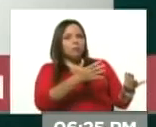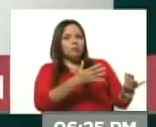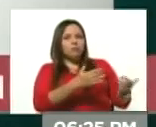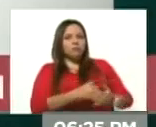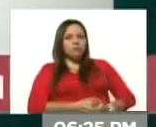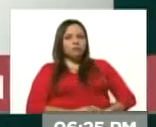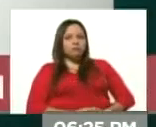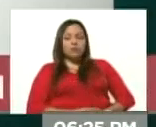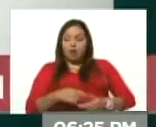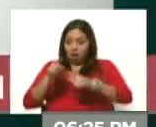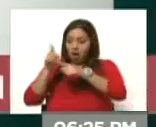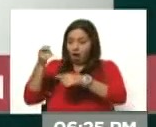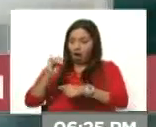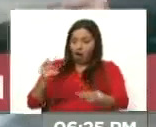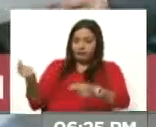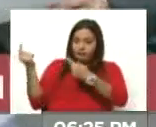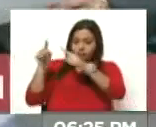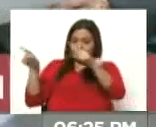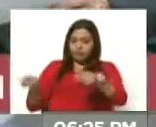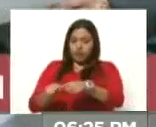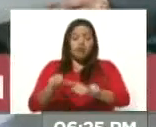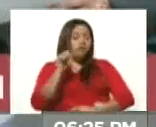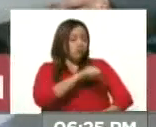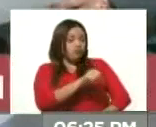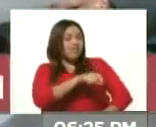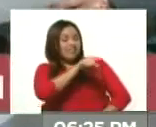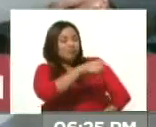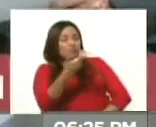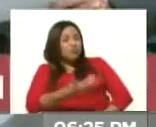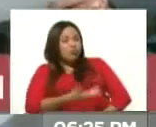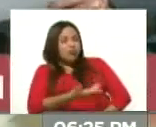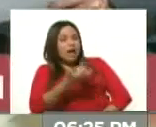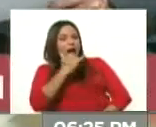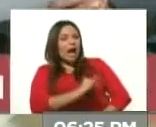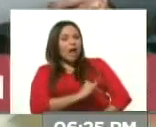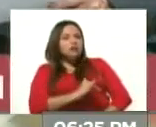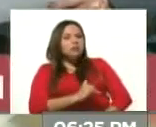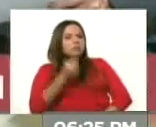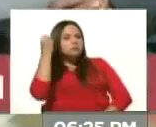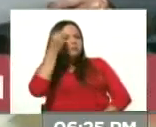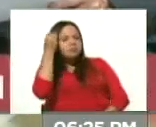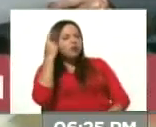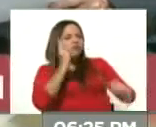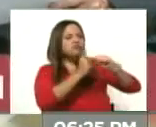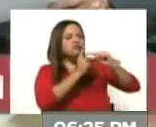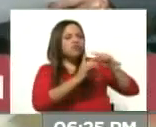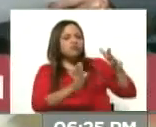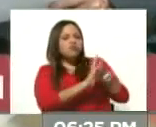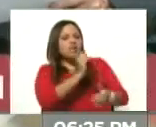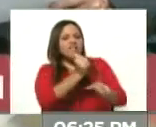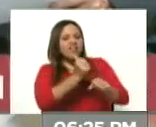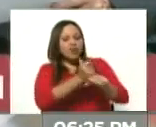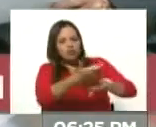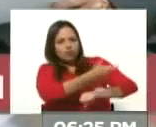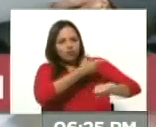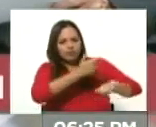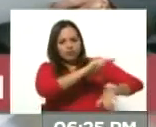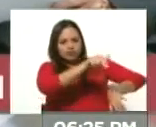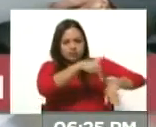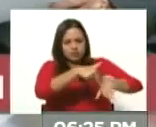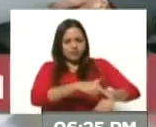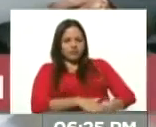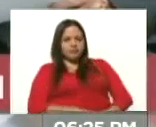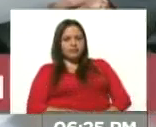eso es importante porque revela que hay una actitud positiva a la gestión del ejecutivo nacional que